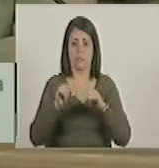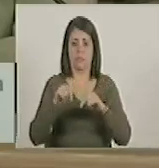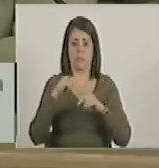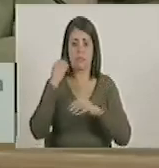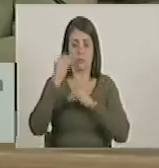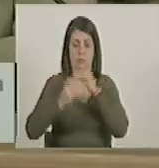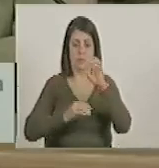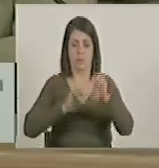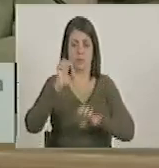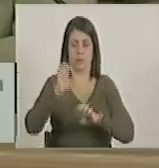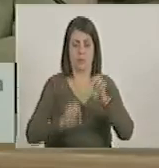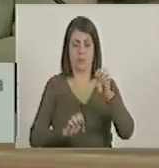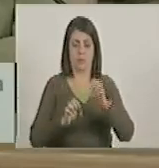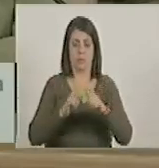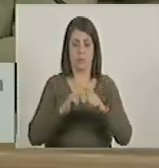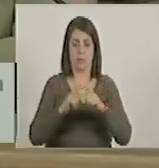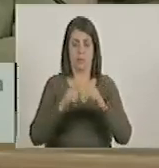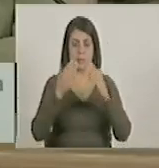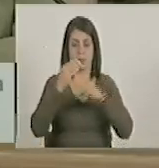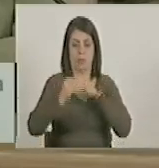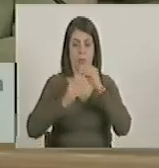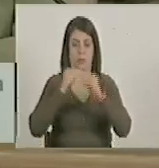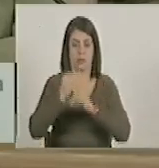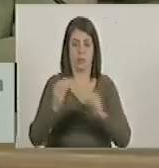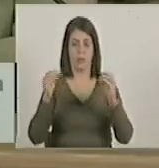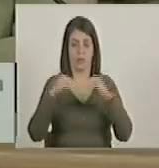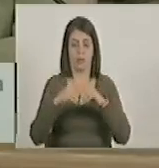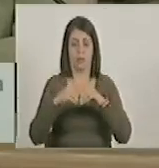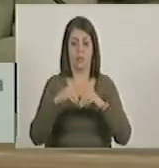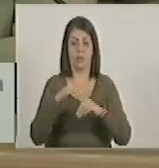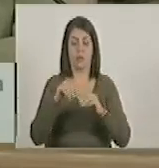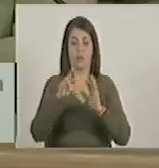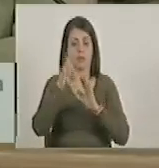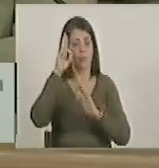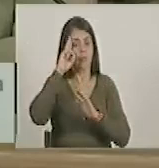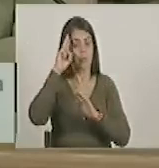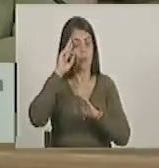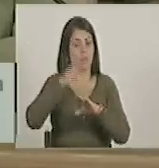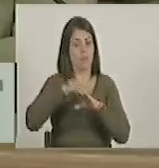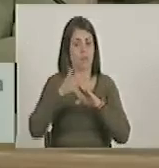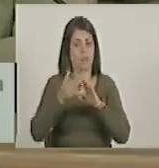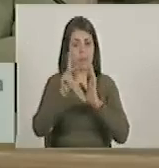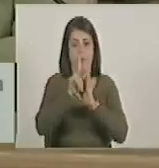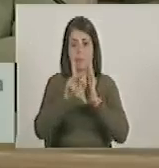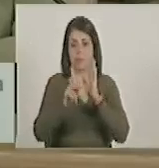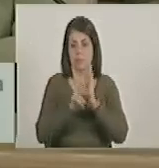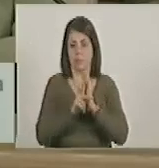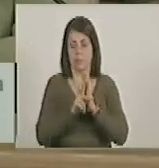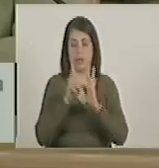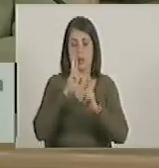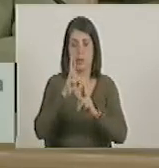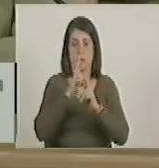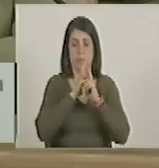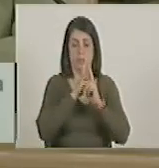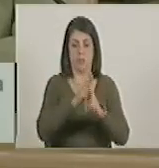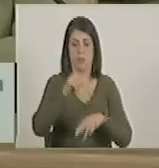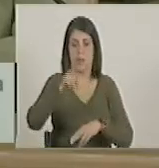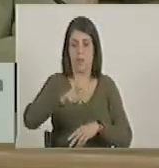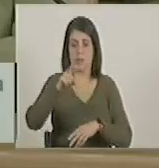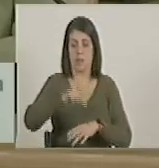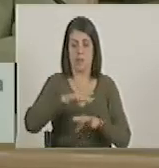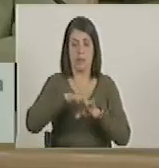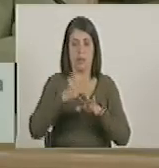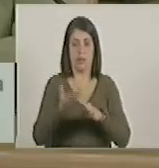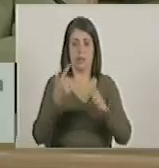fines de evaluar el currículo, realizar los ajustes razonables y los programas para responder a las necesidades